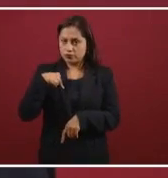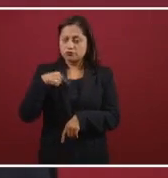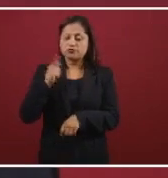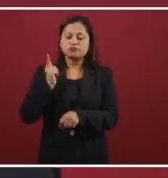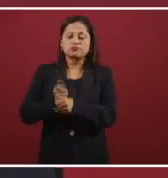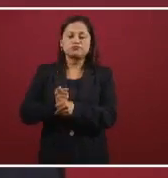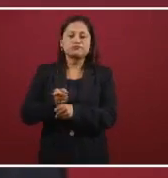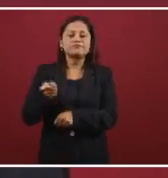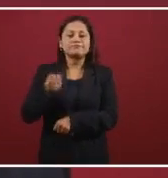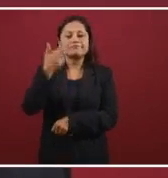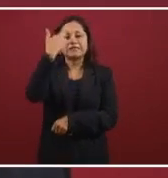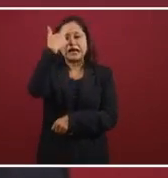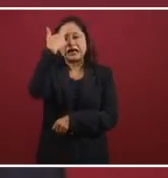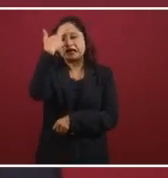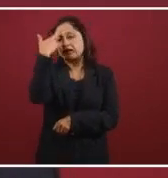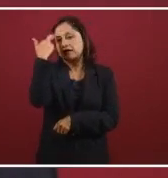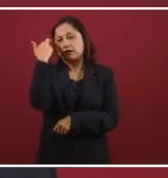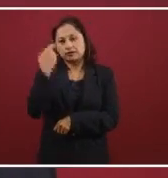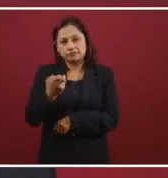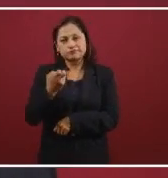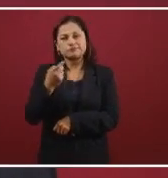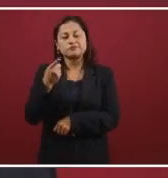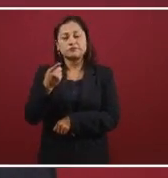normales y que